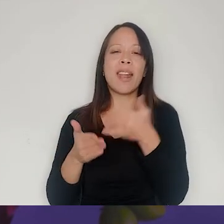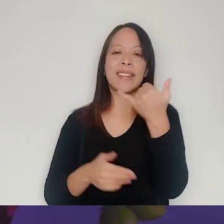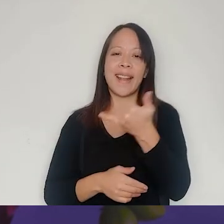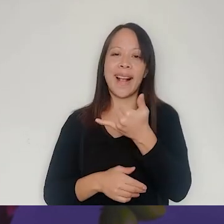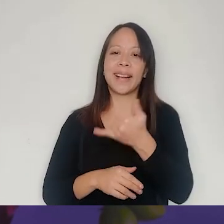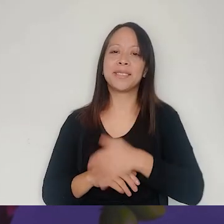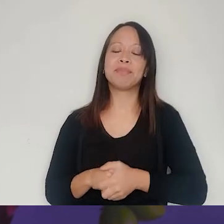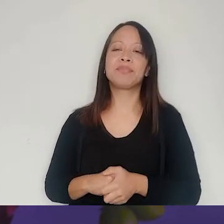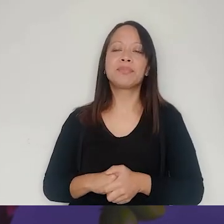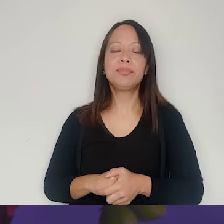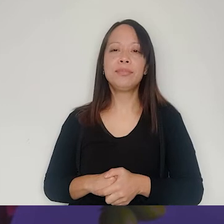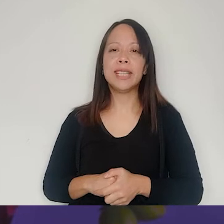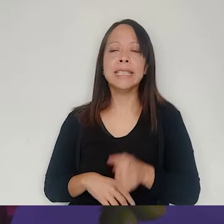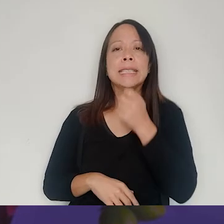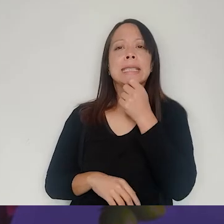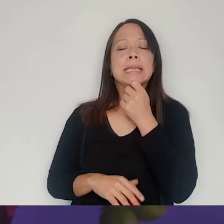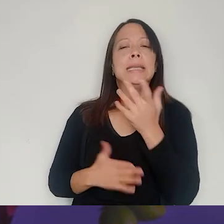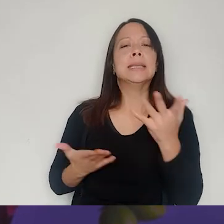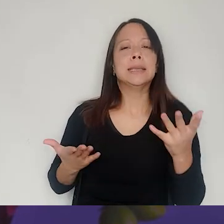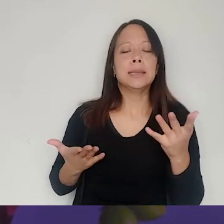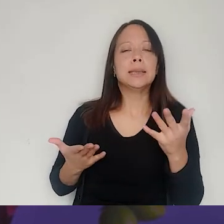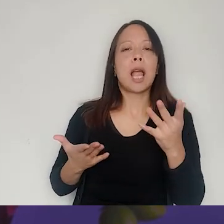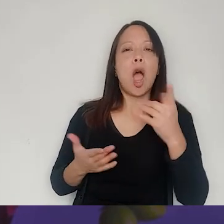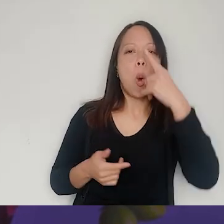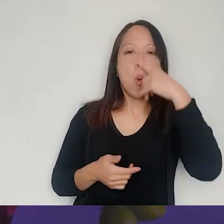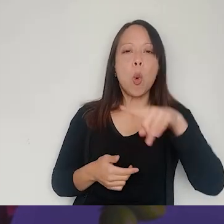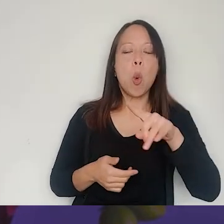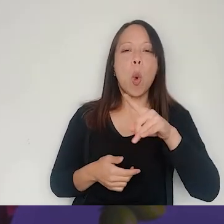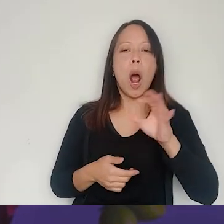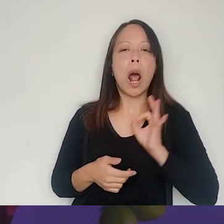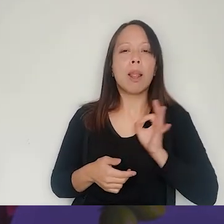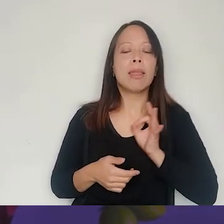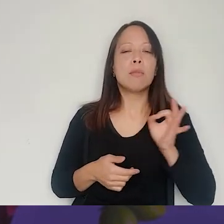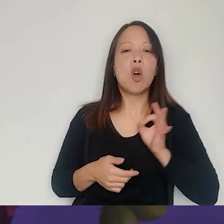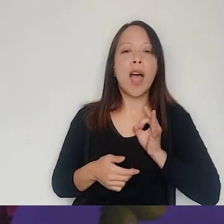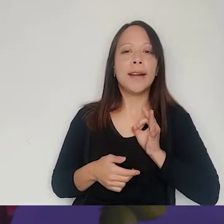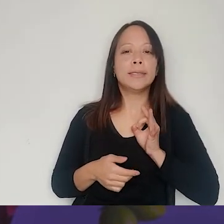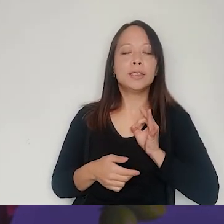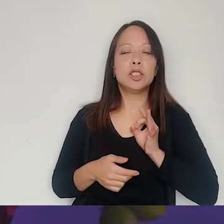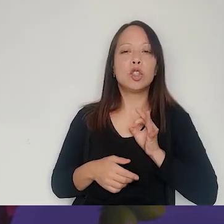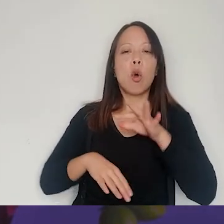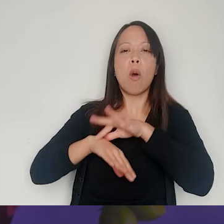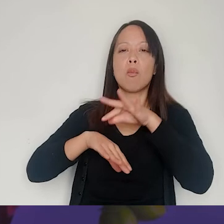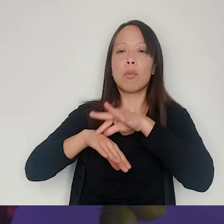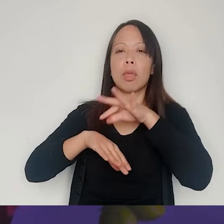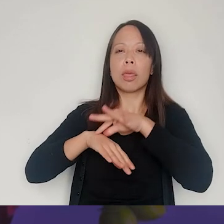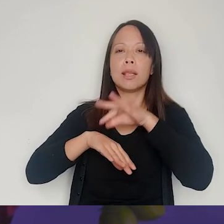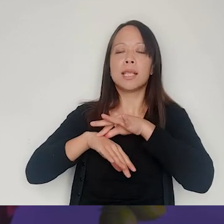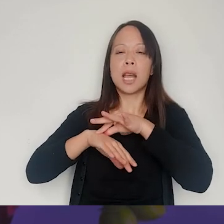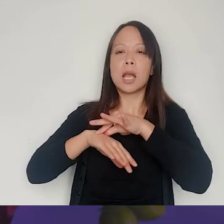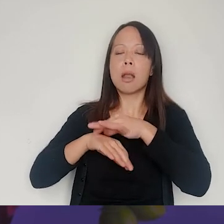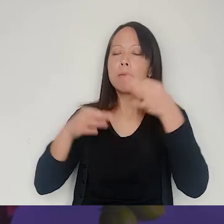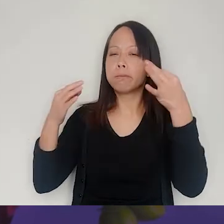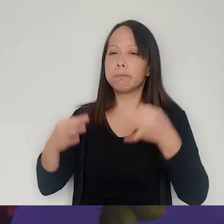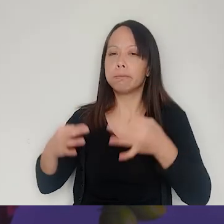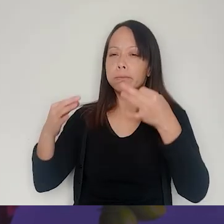Otra de las acciones que hemos estado propiciando en los últimos años es que se está desarrollando un plan de medicina genómica y de precisión. Bueno, está desarrollándose.